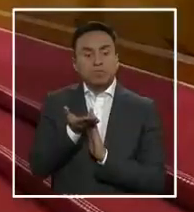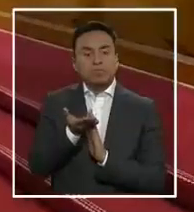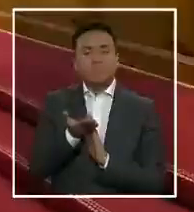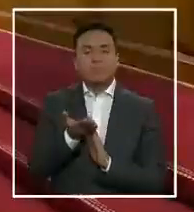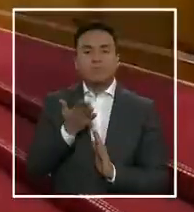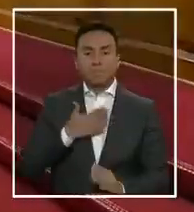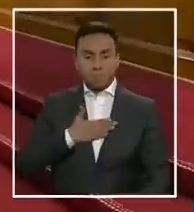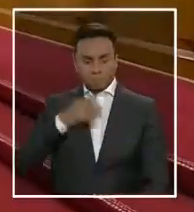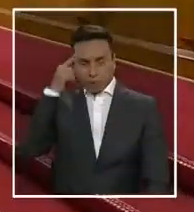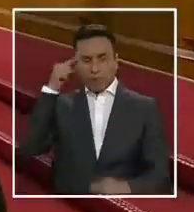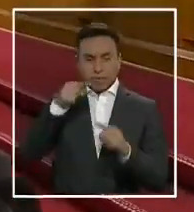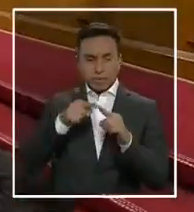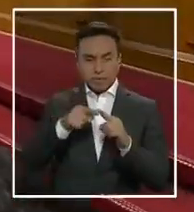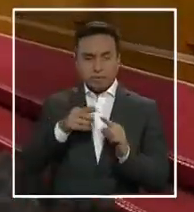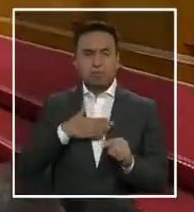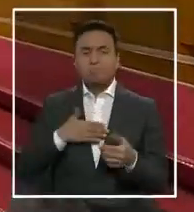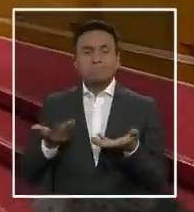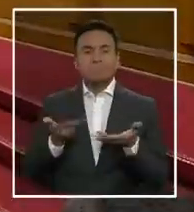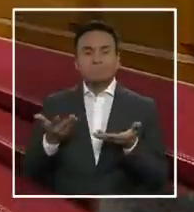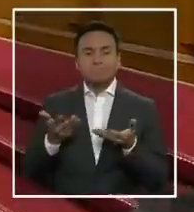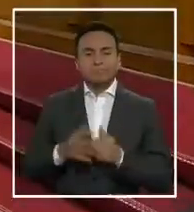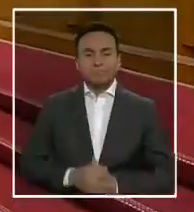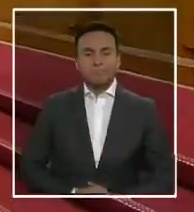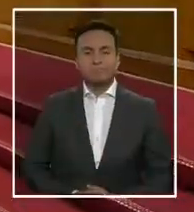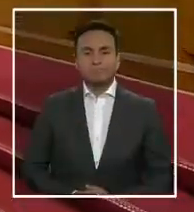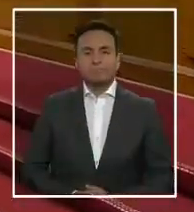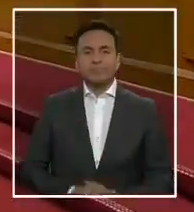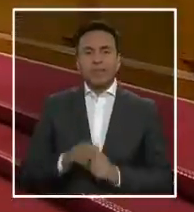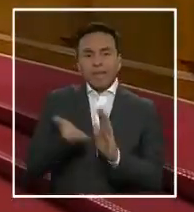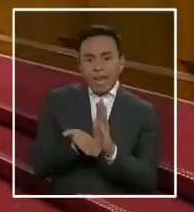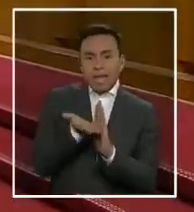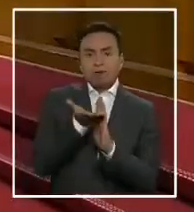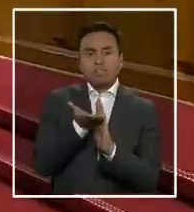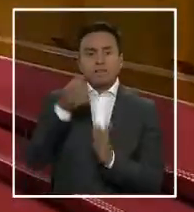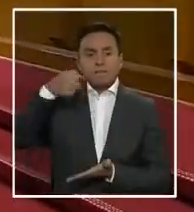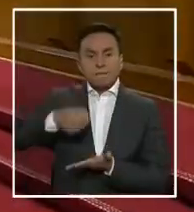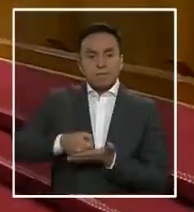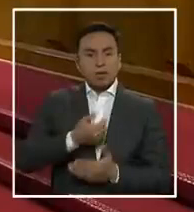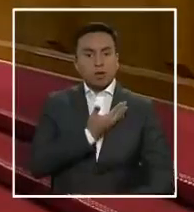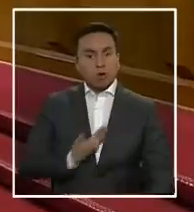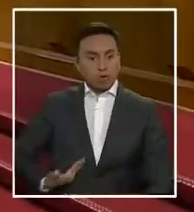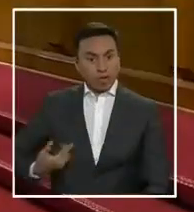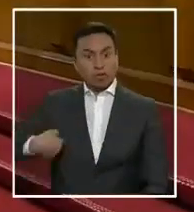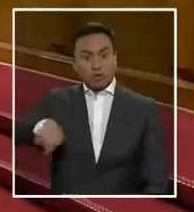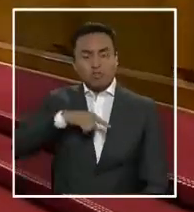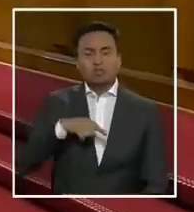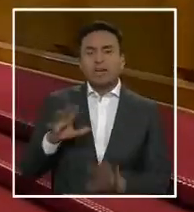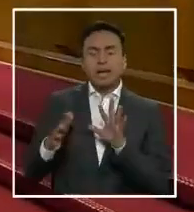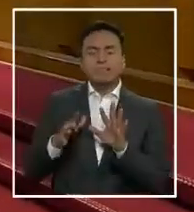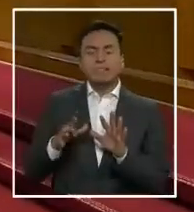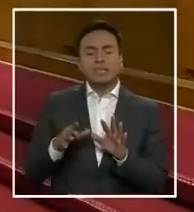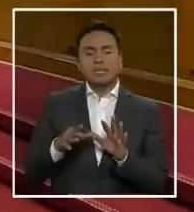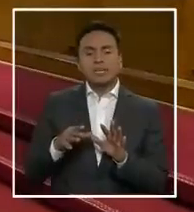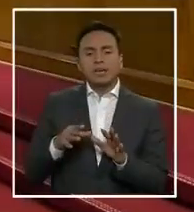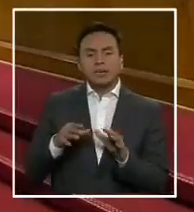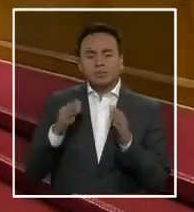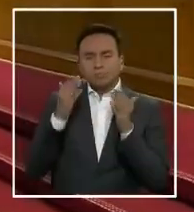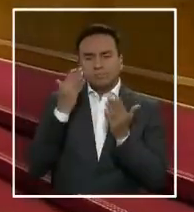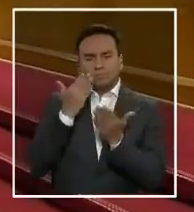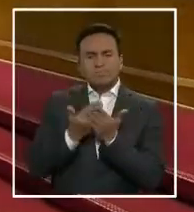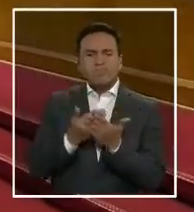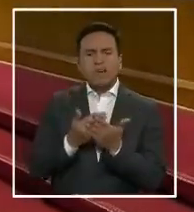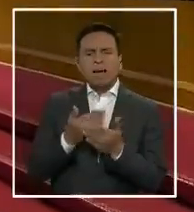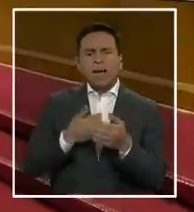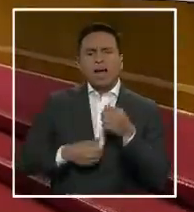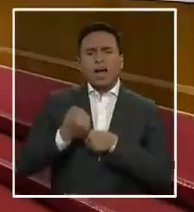mi objetivo es que el reajuste de aquí al final de nuestro gobierno alcancen a cubrir lo que no se